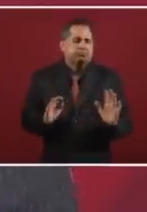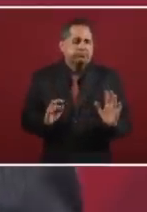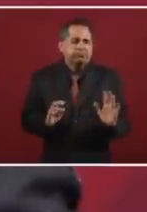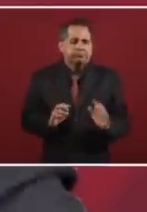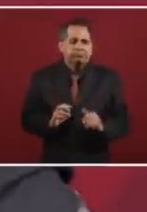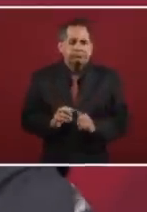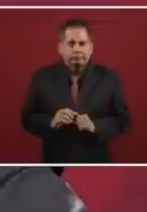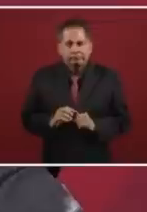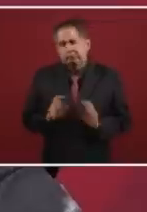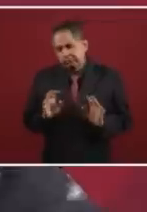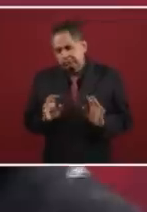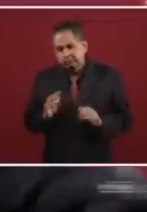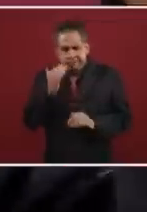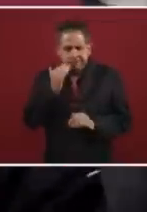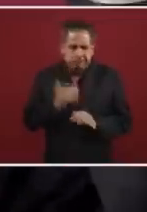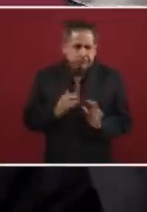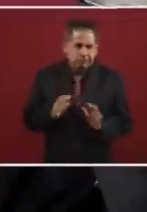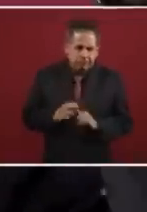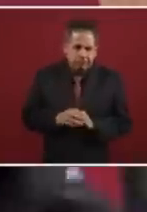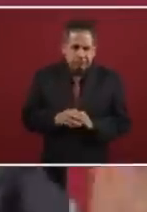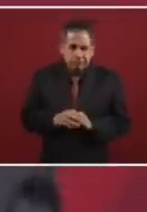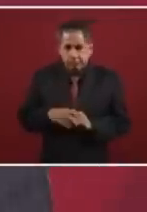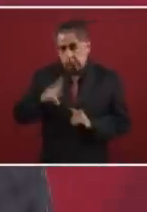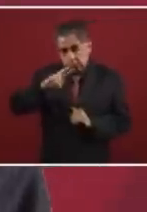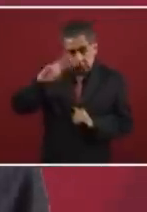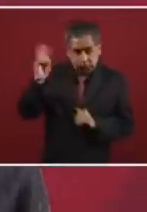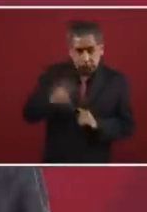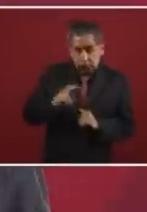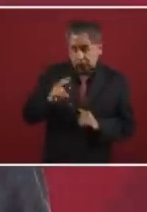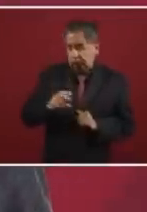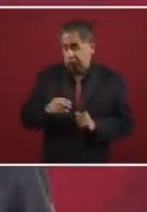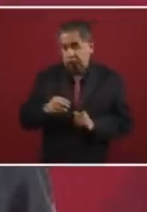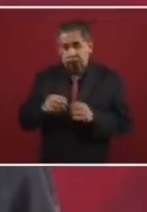y estábamos muy lejos